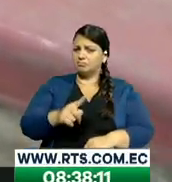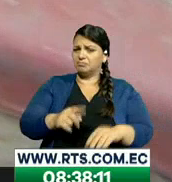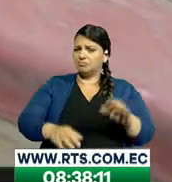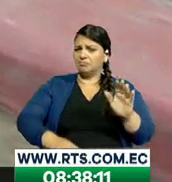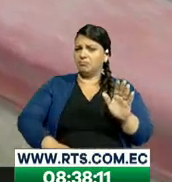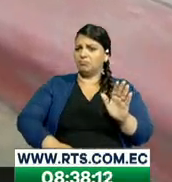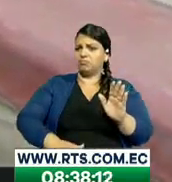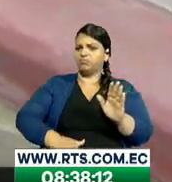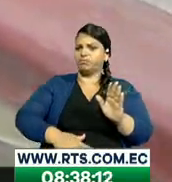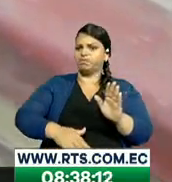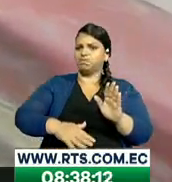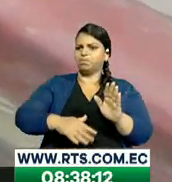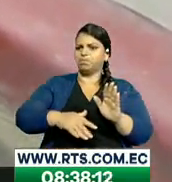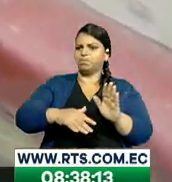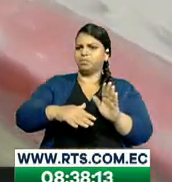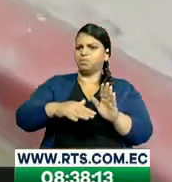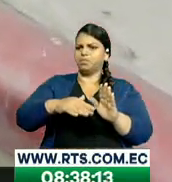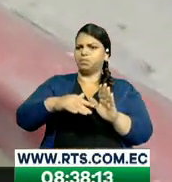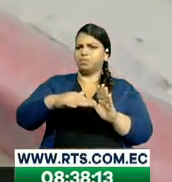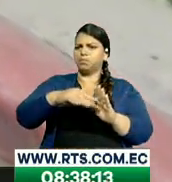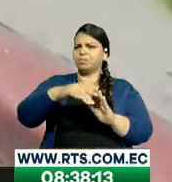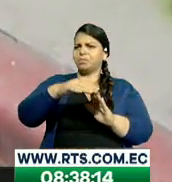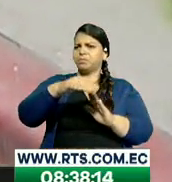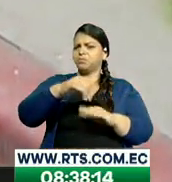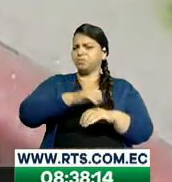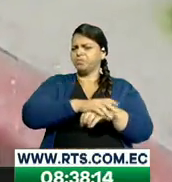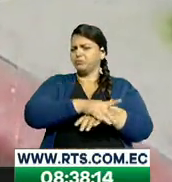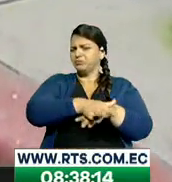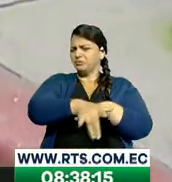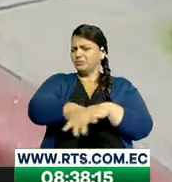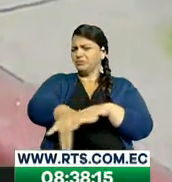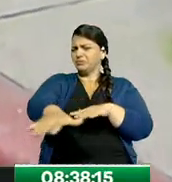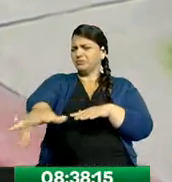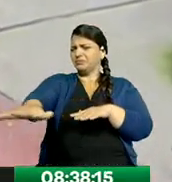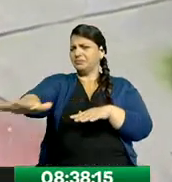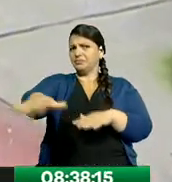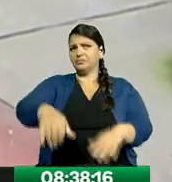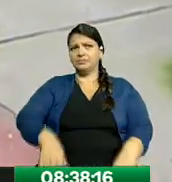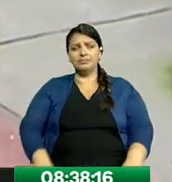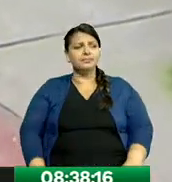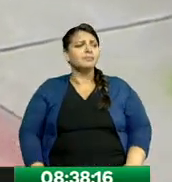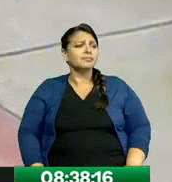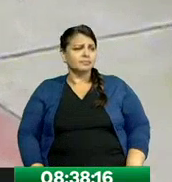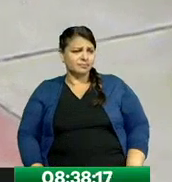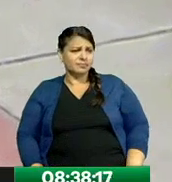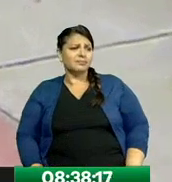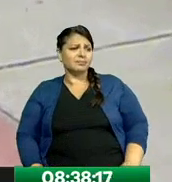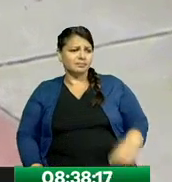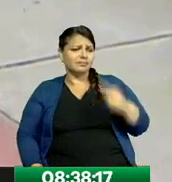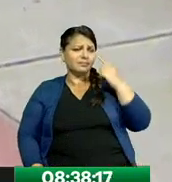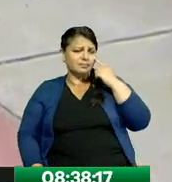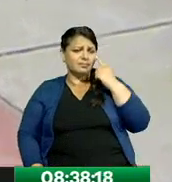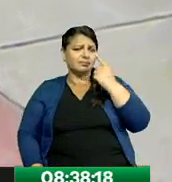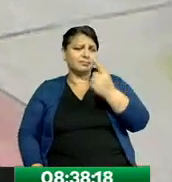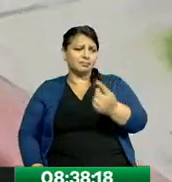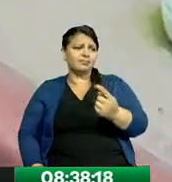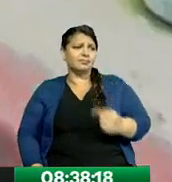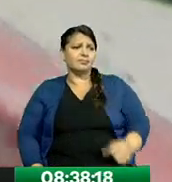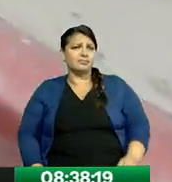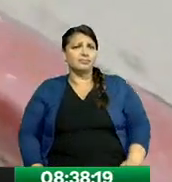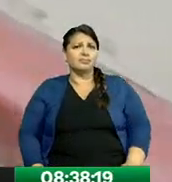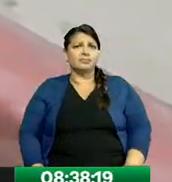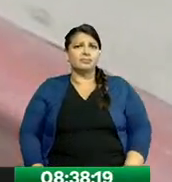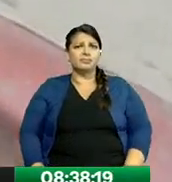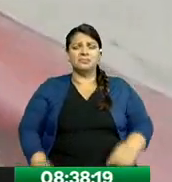esto parece un volcán. Esto rebosa todo esto para acá. Ahí están las huellas donde rebosa cuando está con todo el agua que viene. Hay